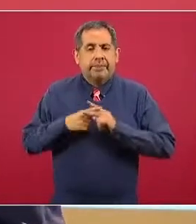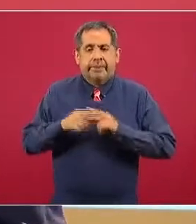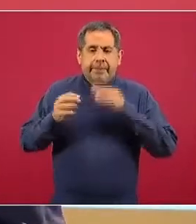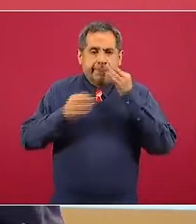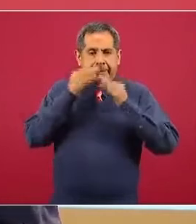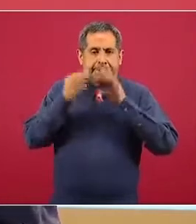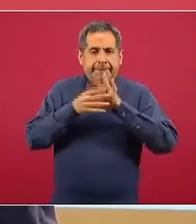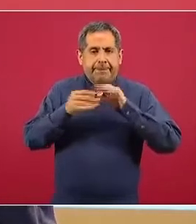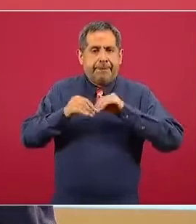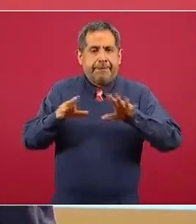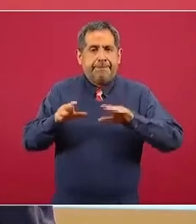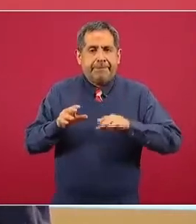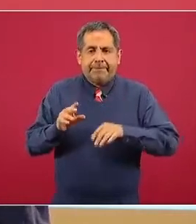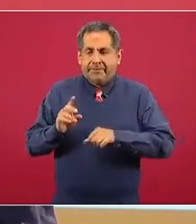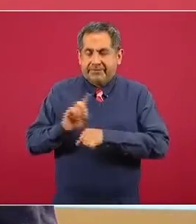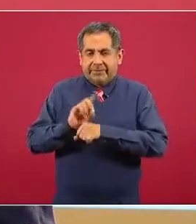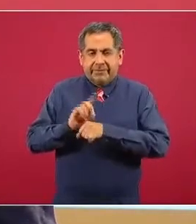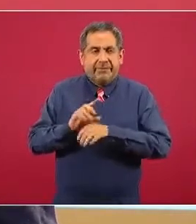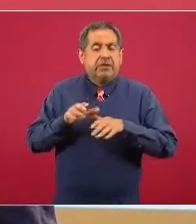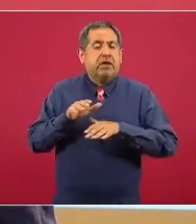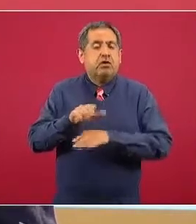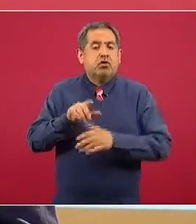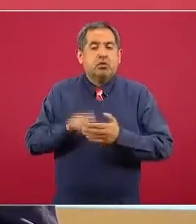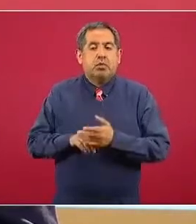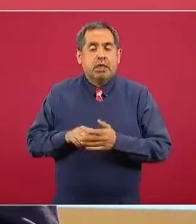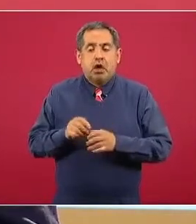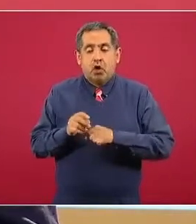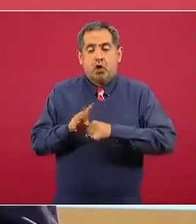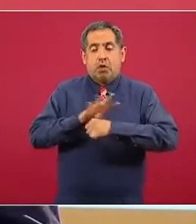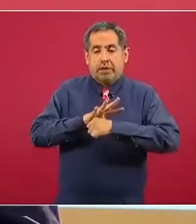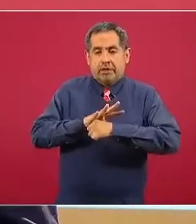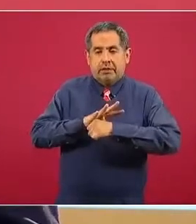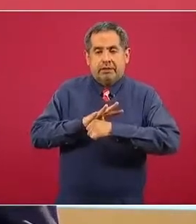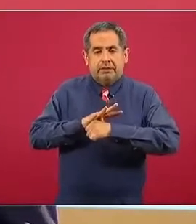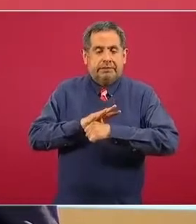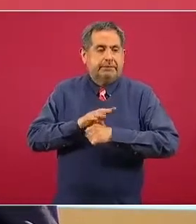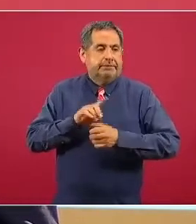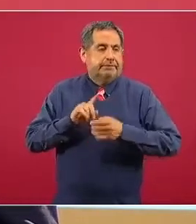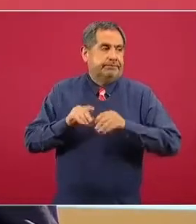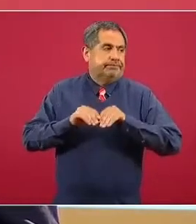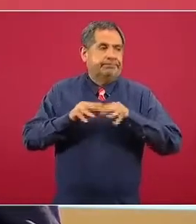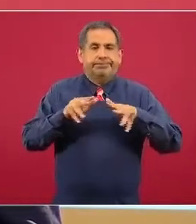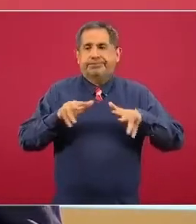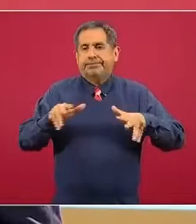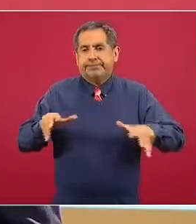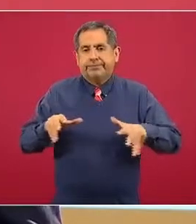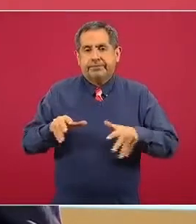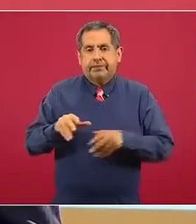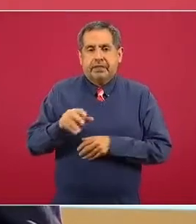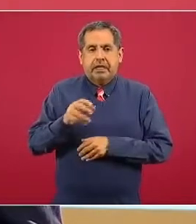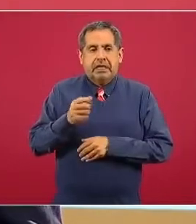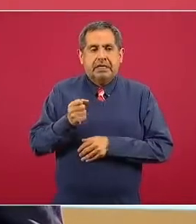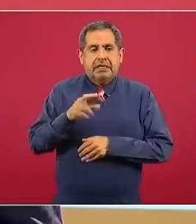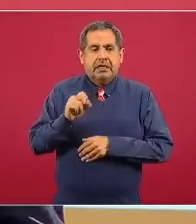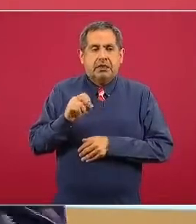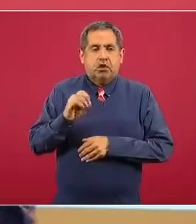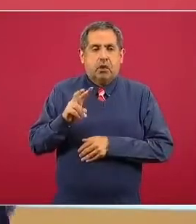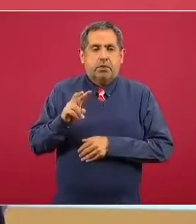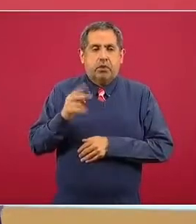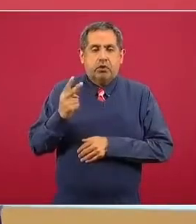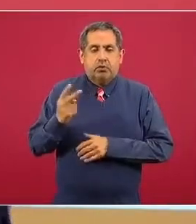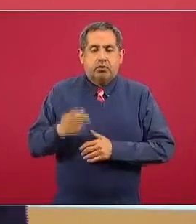conferencia de prensa diaria sobre COVID-19, la pandemia causada por el coronavirus